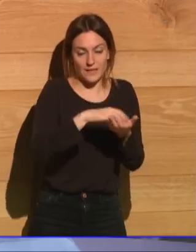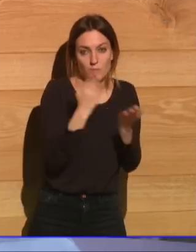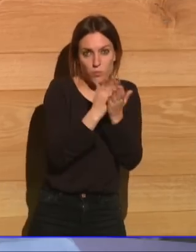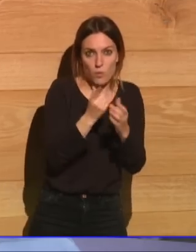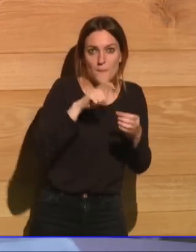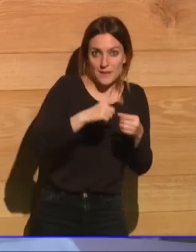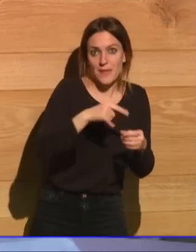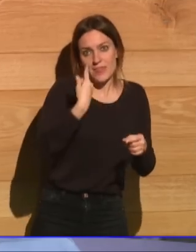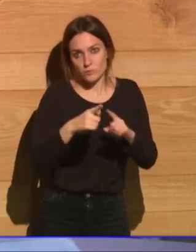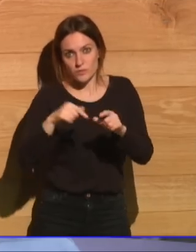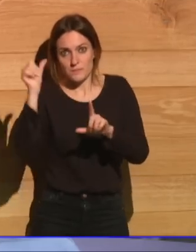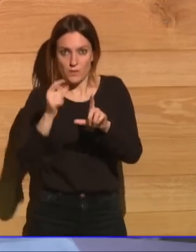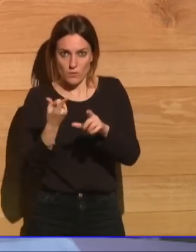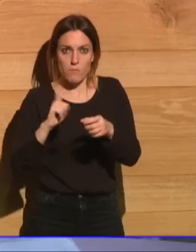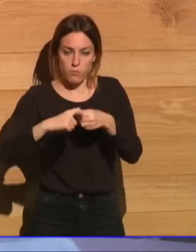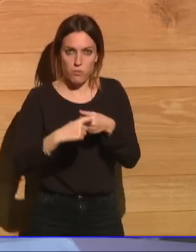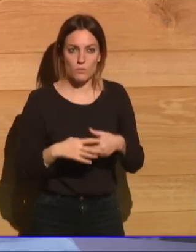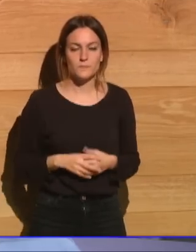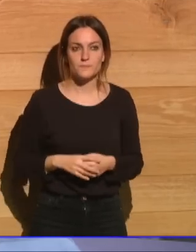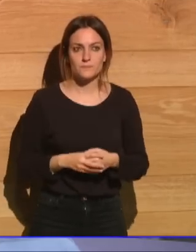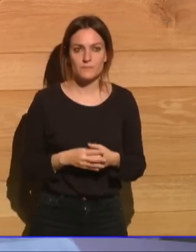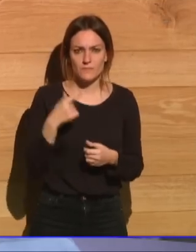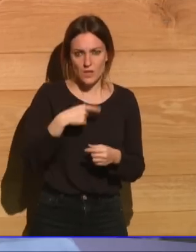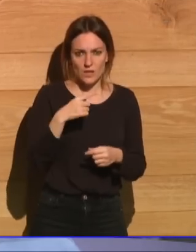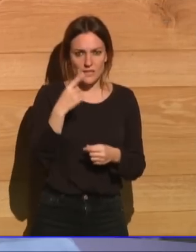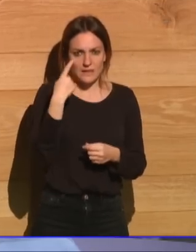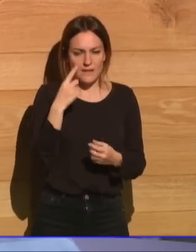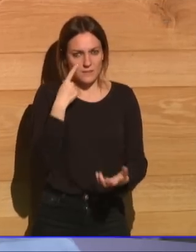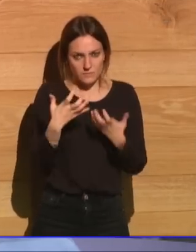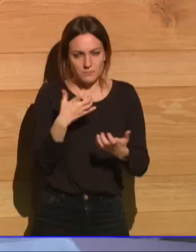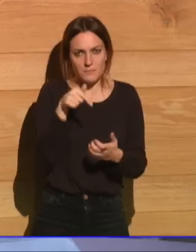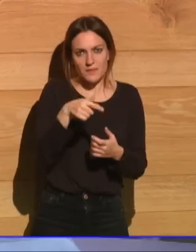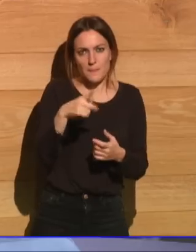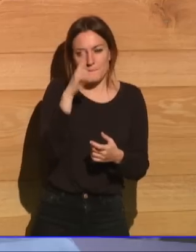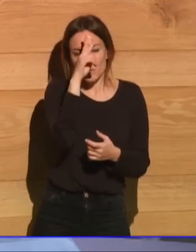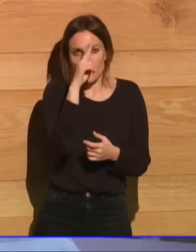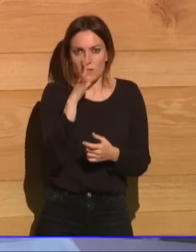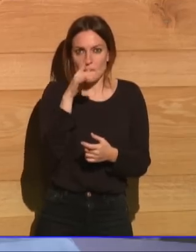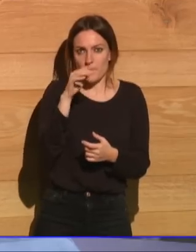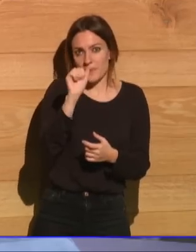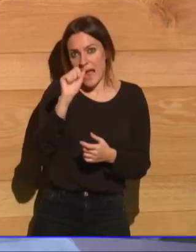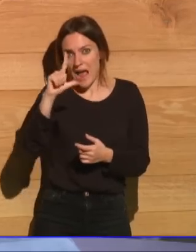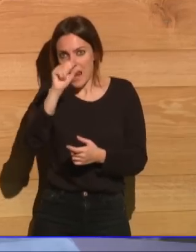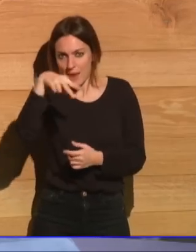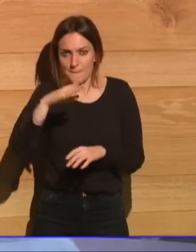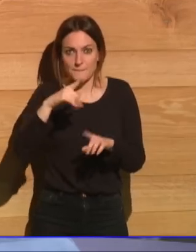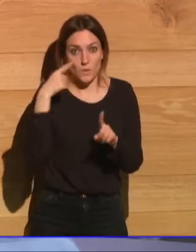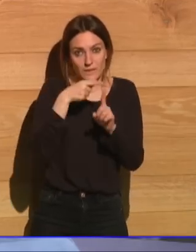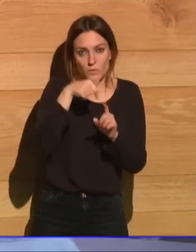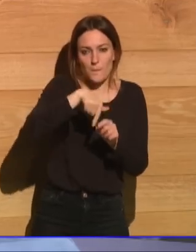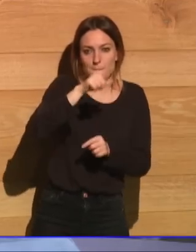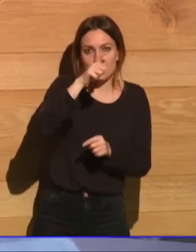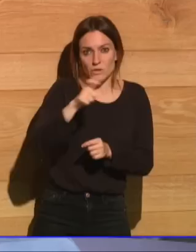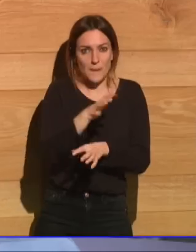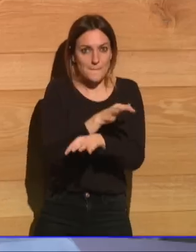profesionales, como pasaba en Bugsy Malone. En fin, notas esa preocupación por Parker de dar con la persona adecuada para ese